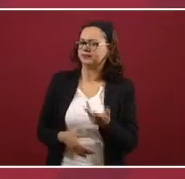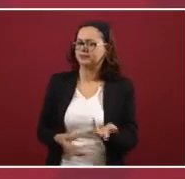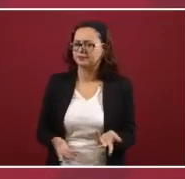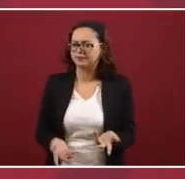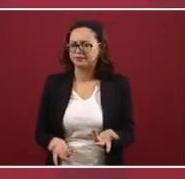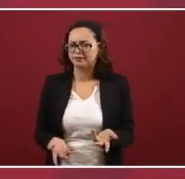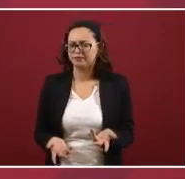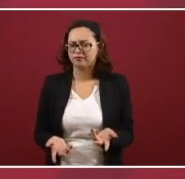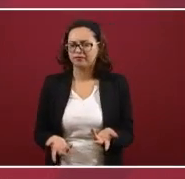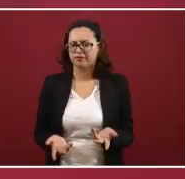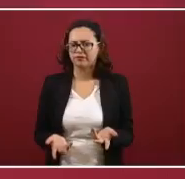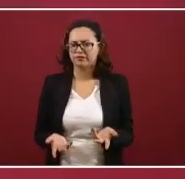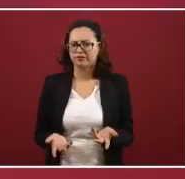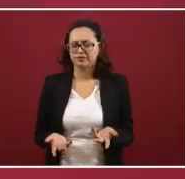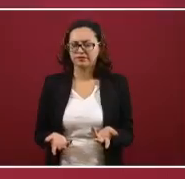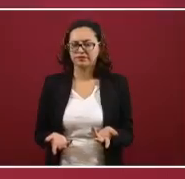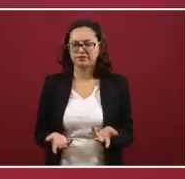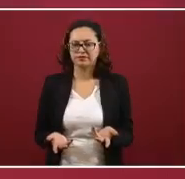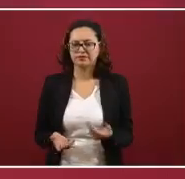Y